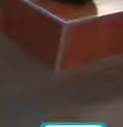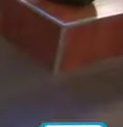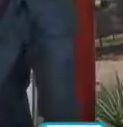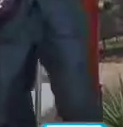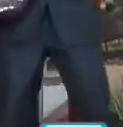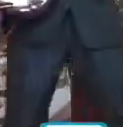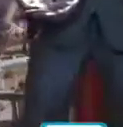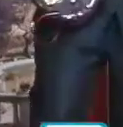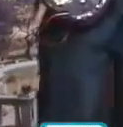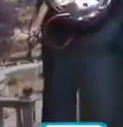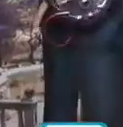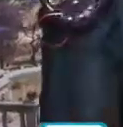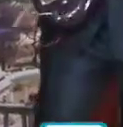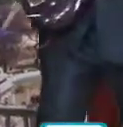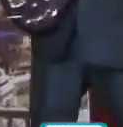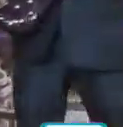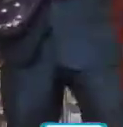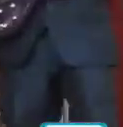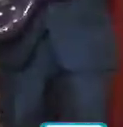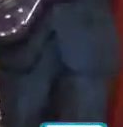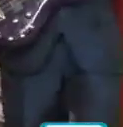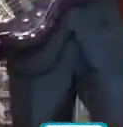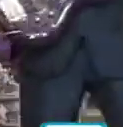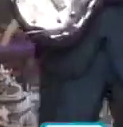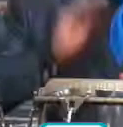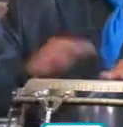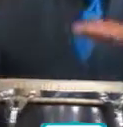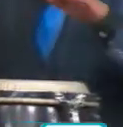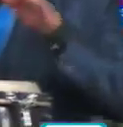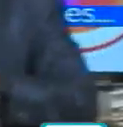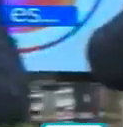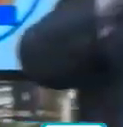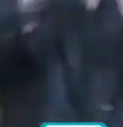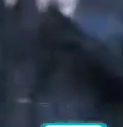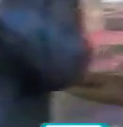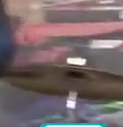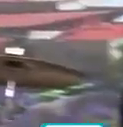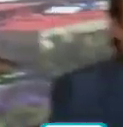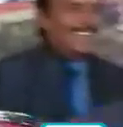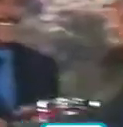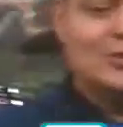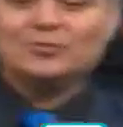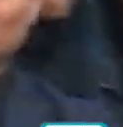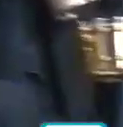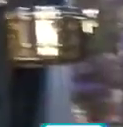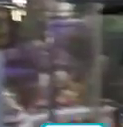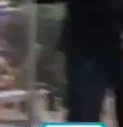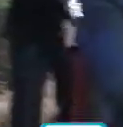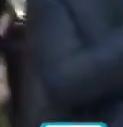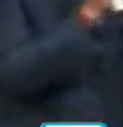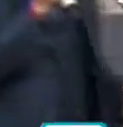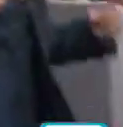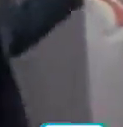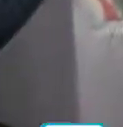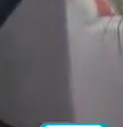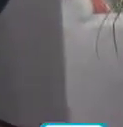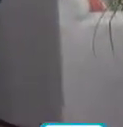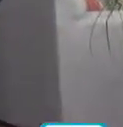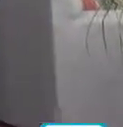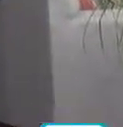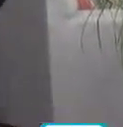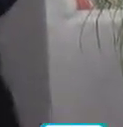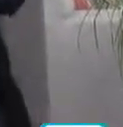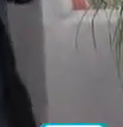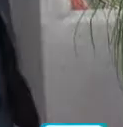Y así por siempre serás mi amante y mi compañera. Solo tienes que ser una